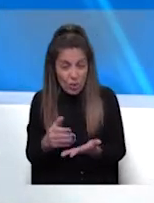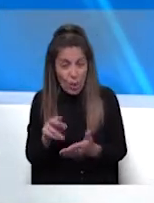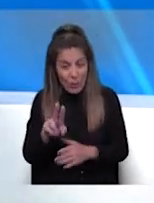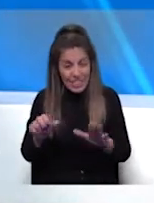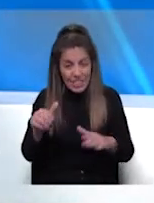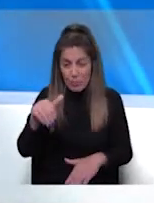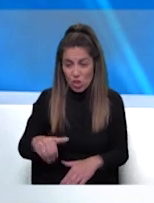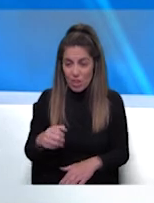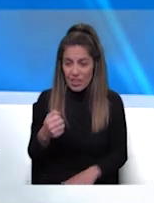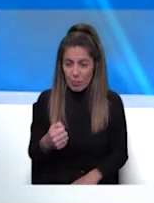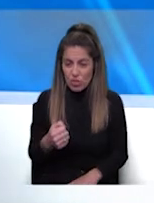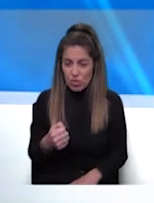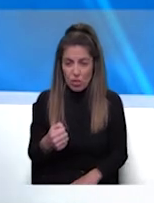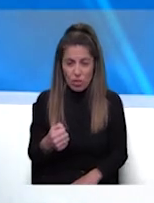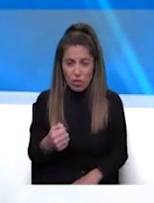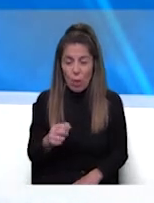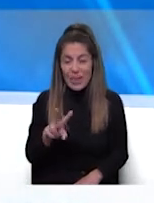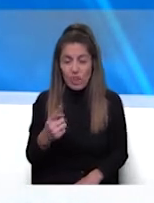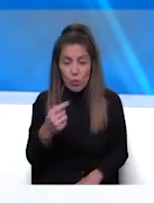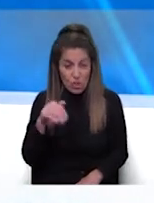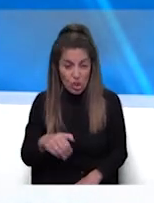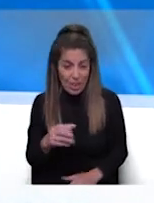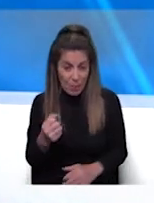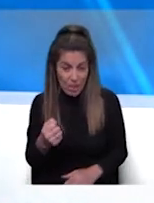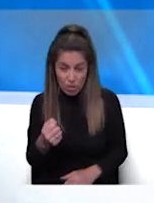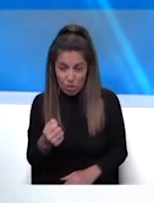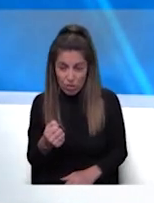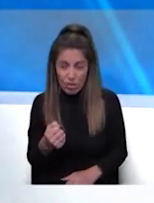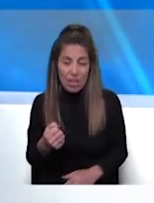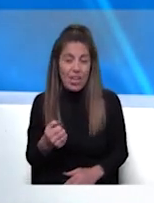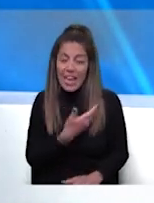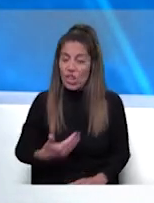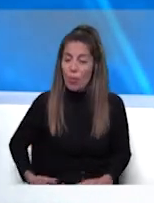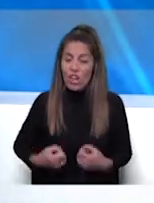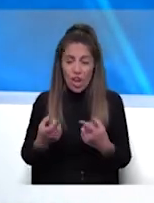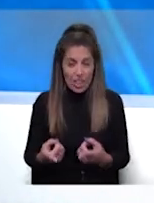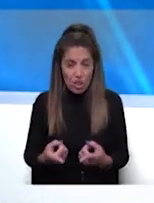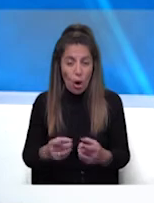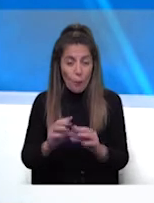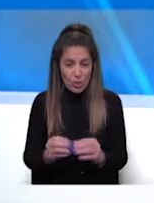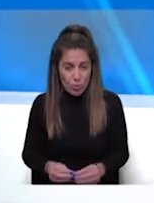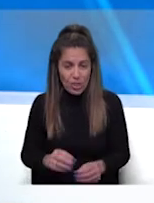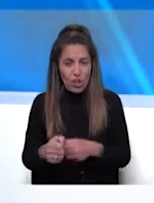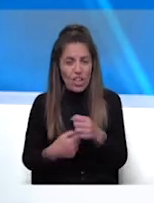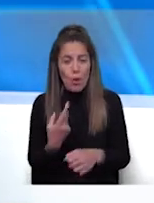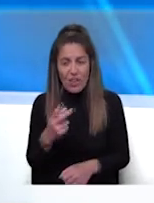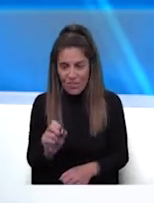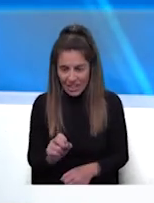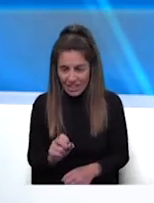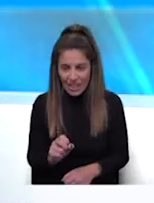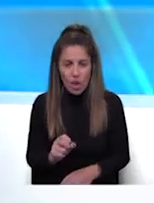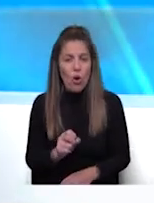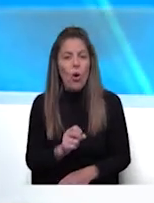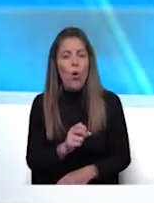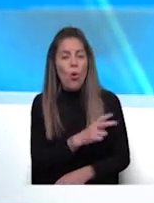millones de pesos, 21 millones de pesos. Este gobierno le dio la JUTEP, Ley de presupuesto 2020, un cargo